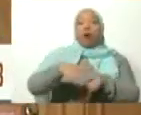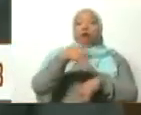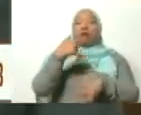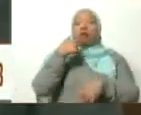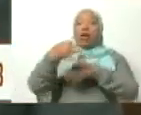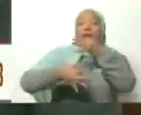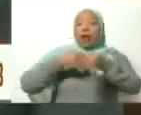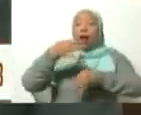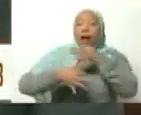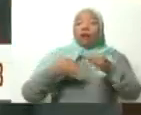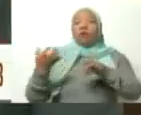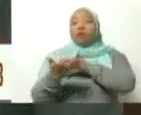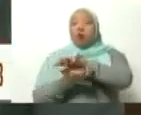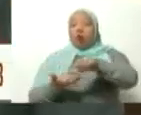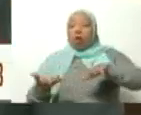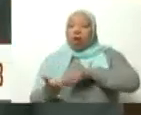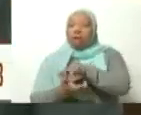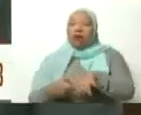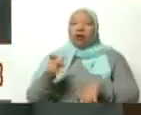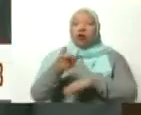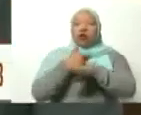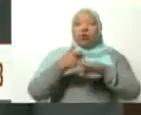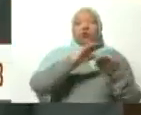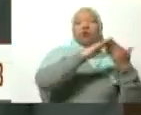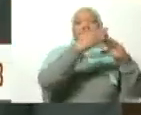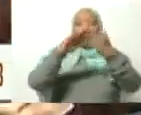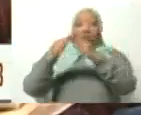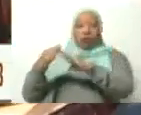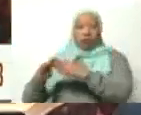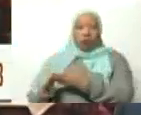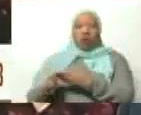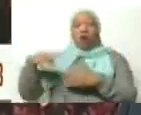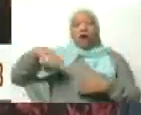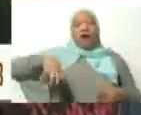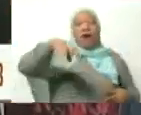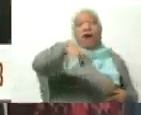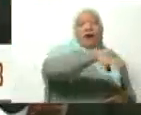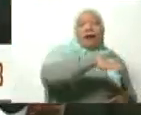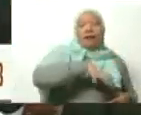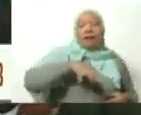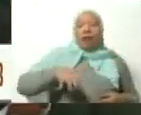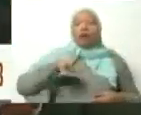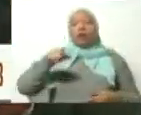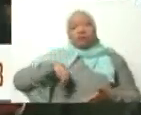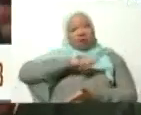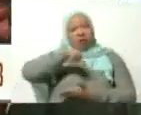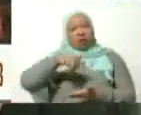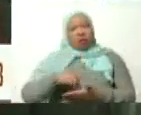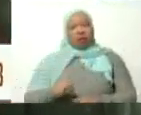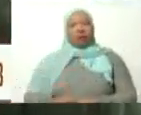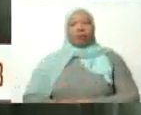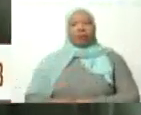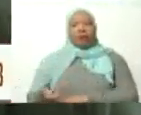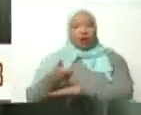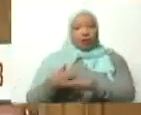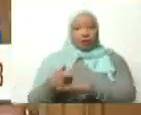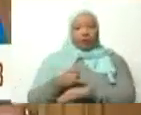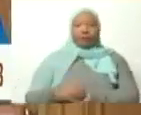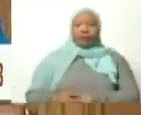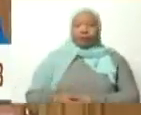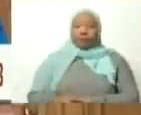gestión de los gobiernos locales, regionales y nacional. En la